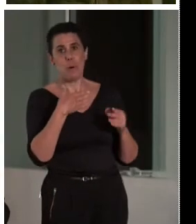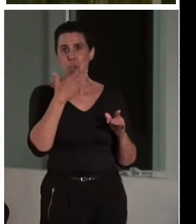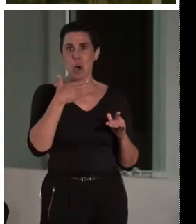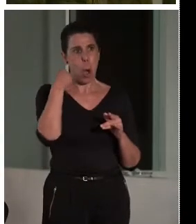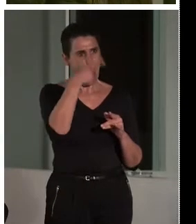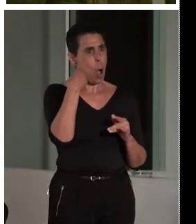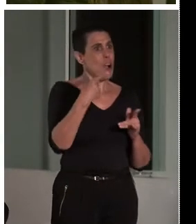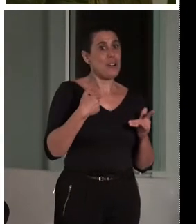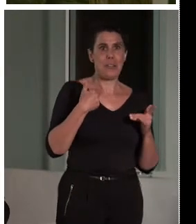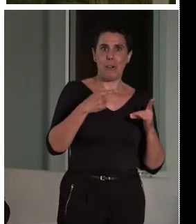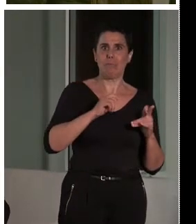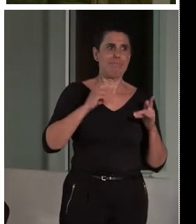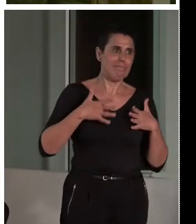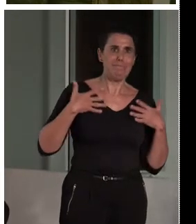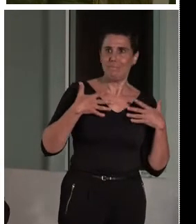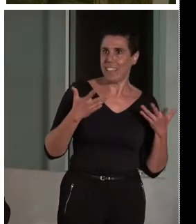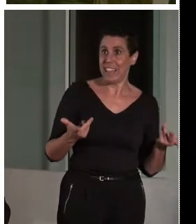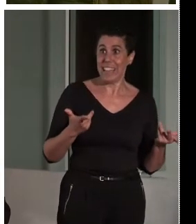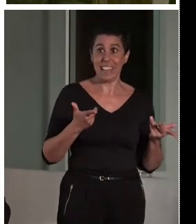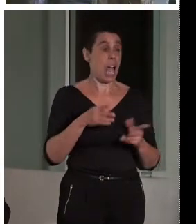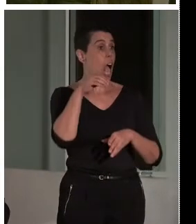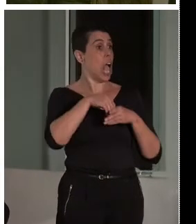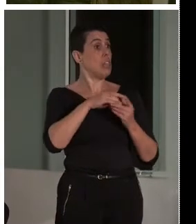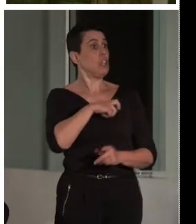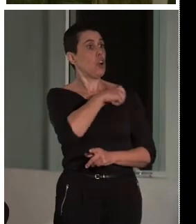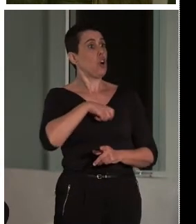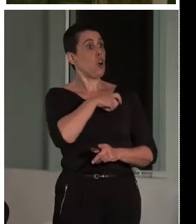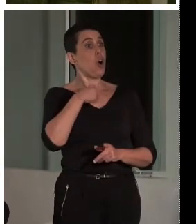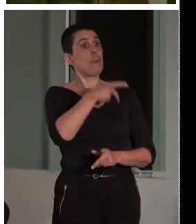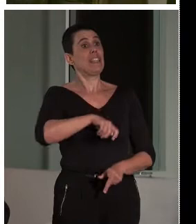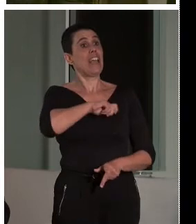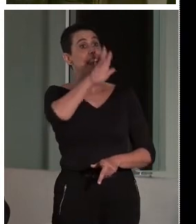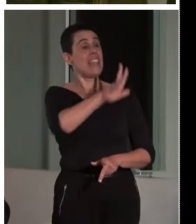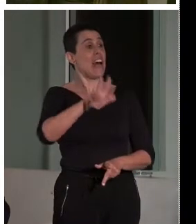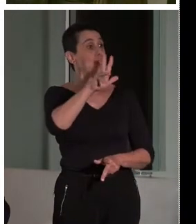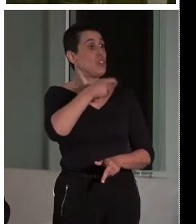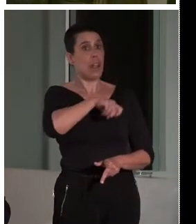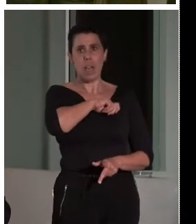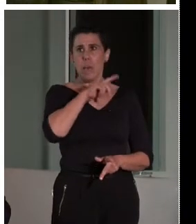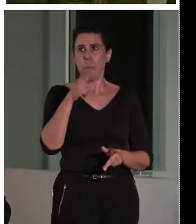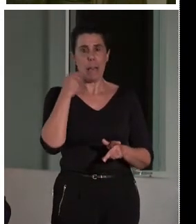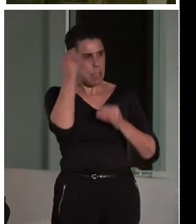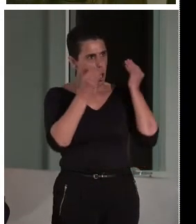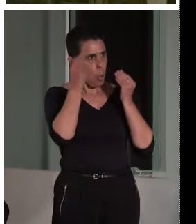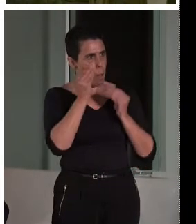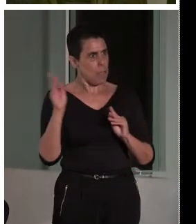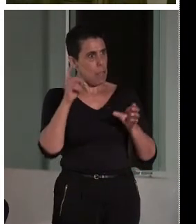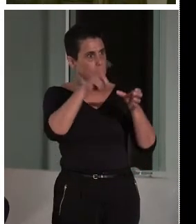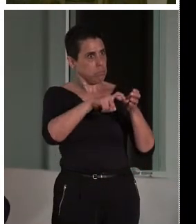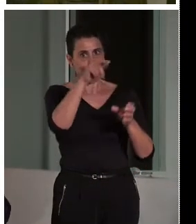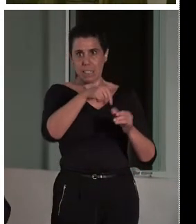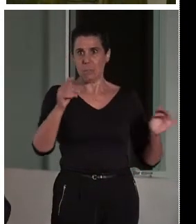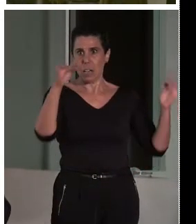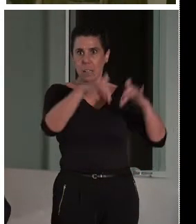alegría cuando el comité nacional español nos planteamos venir a este encuentro es por establecer